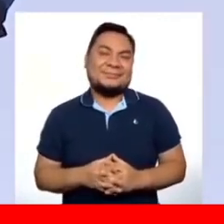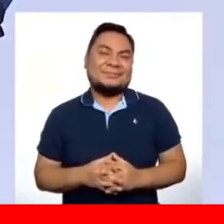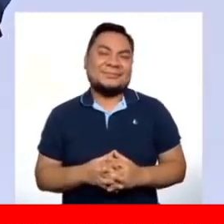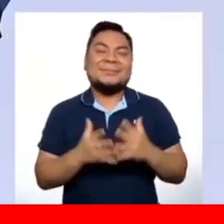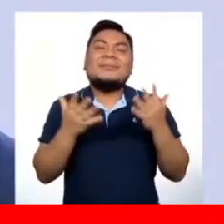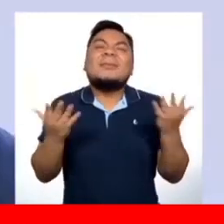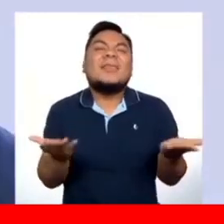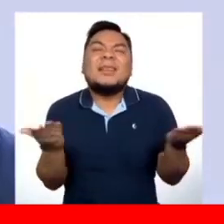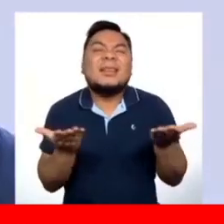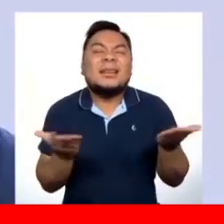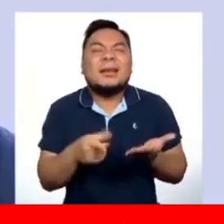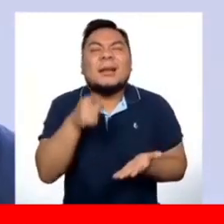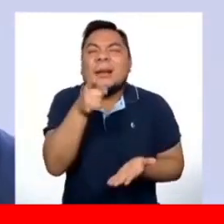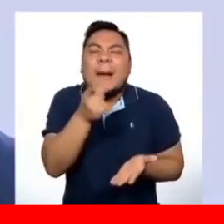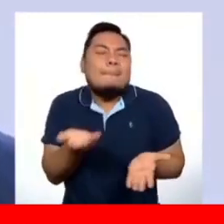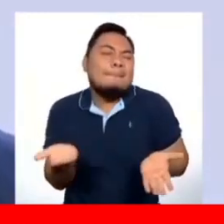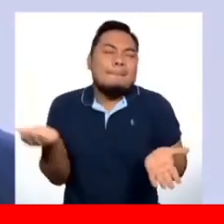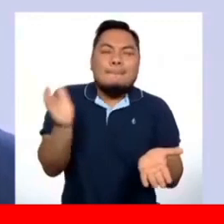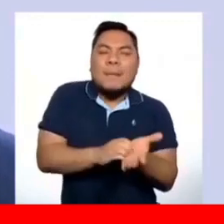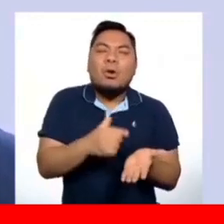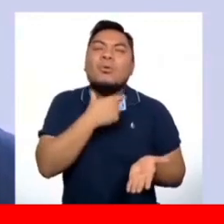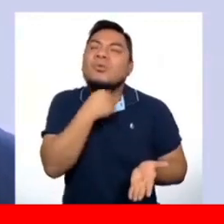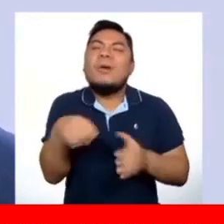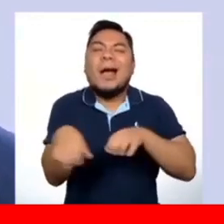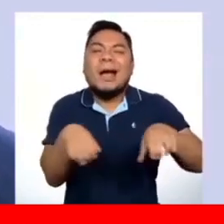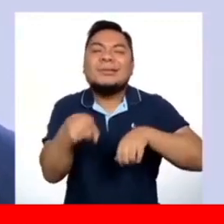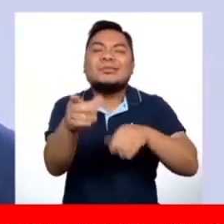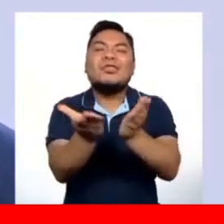¿Y qué era lo que más les gustaba hacer?